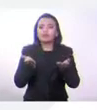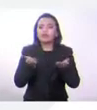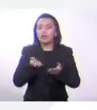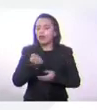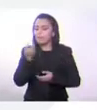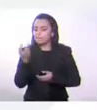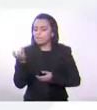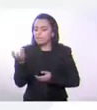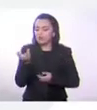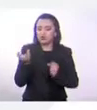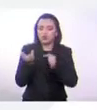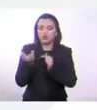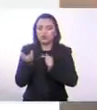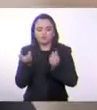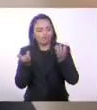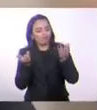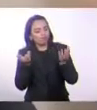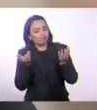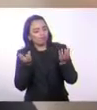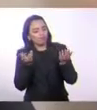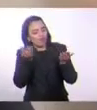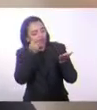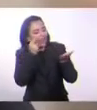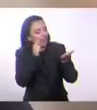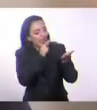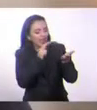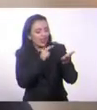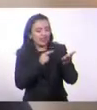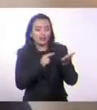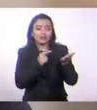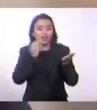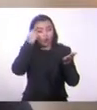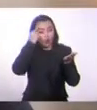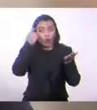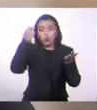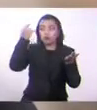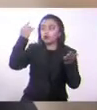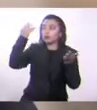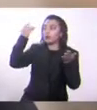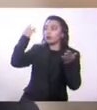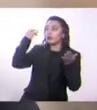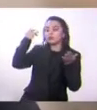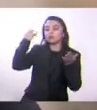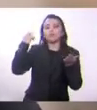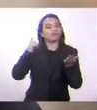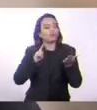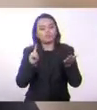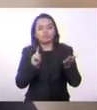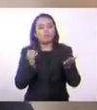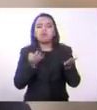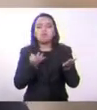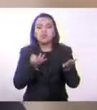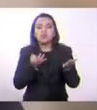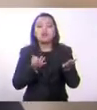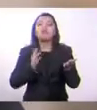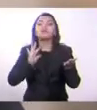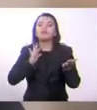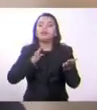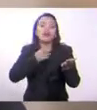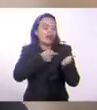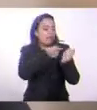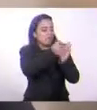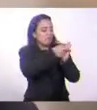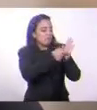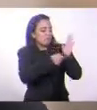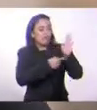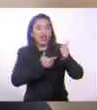lenguaje estándar y con una forma muy sencilla. Algunos ejemplos de estos tipos de textos son los periódicos, algunos